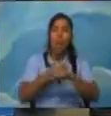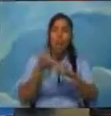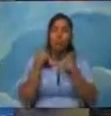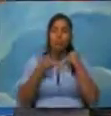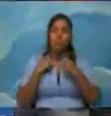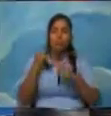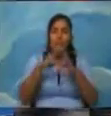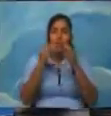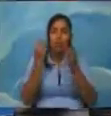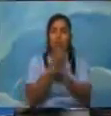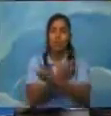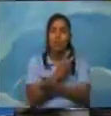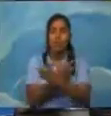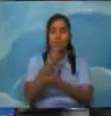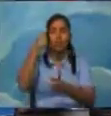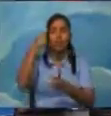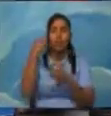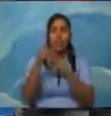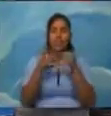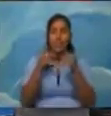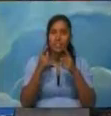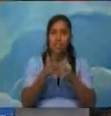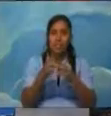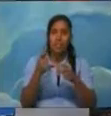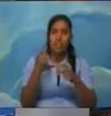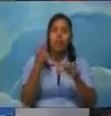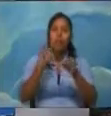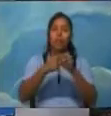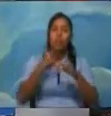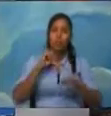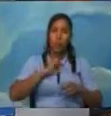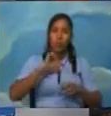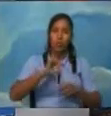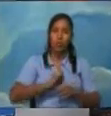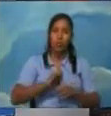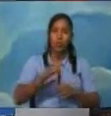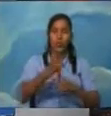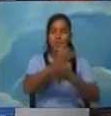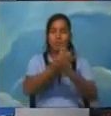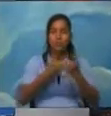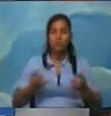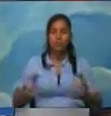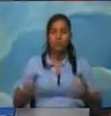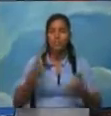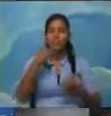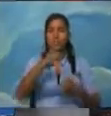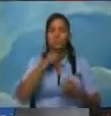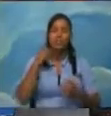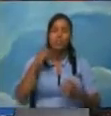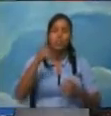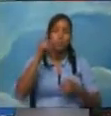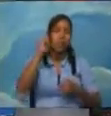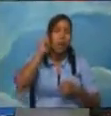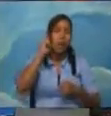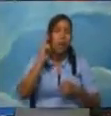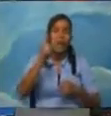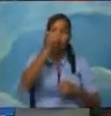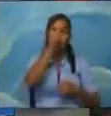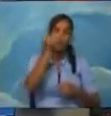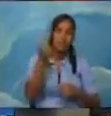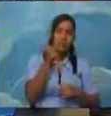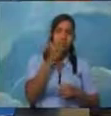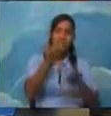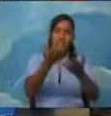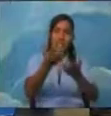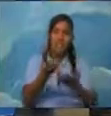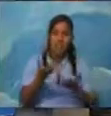judíos para hacer botones. Abrían las mujeres embarazadas por el vientre, le sacaban los